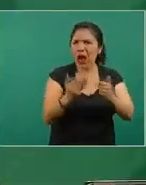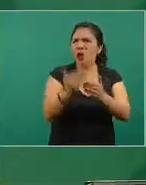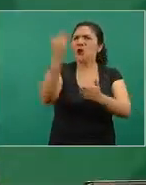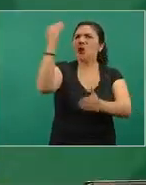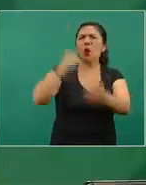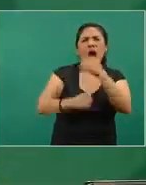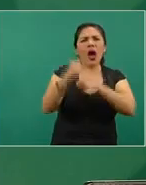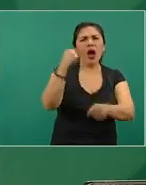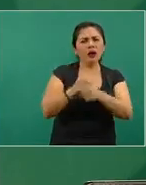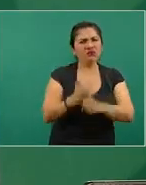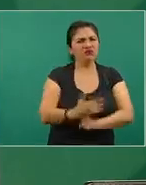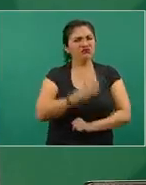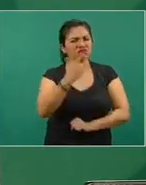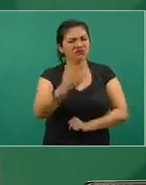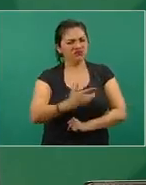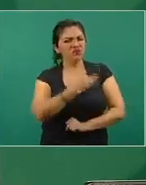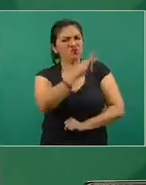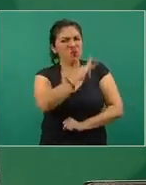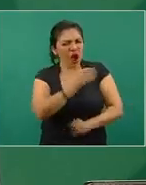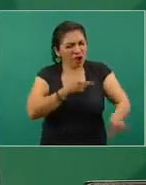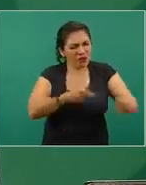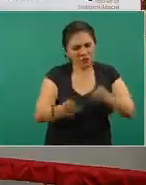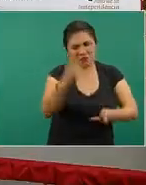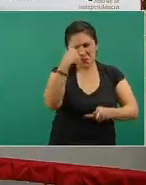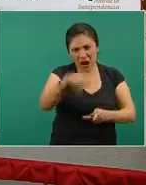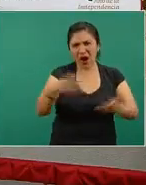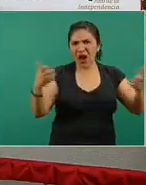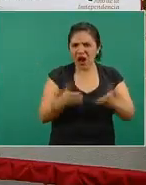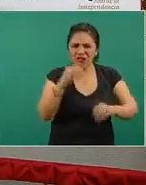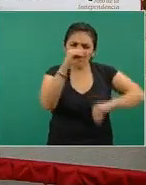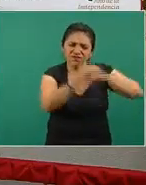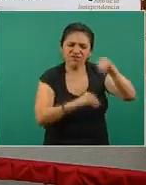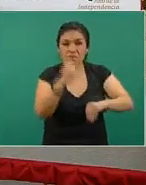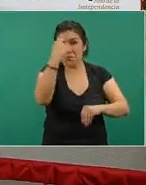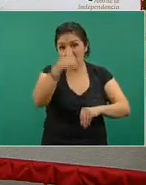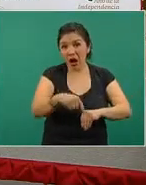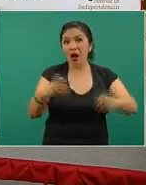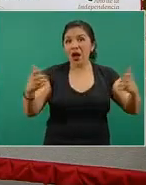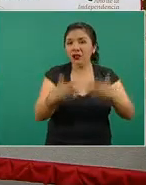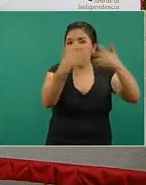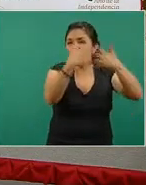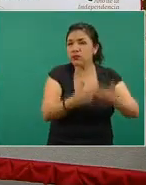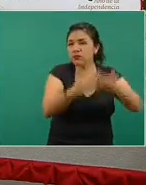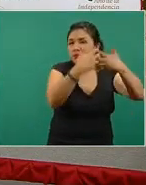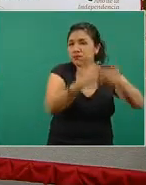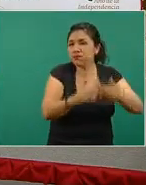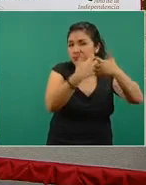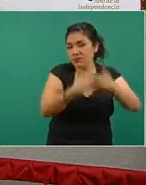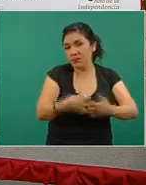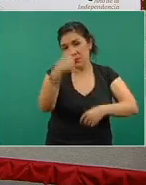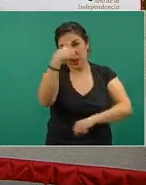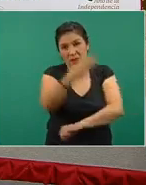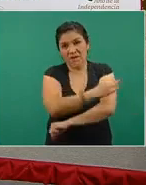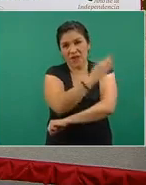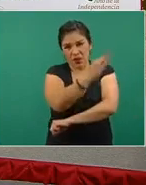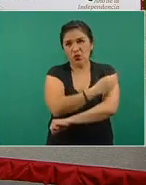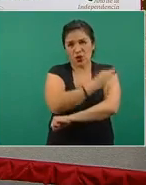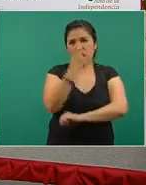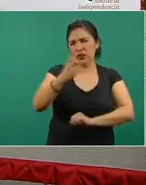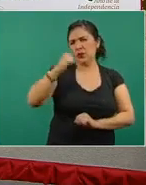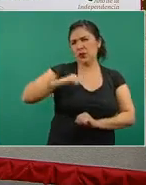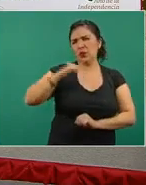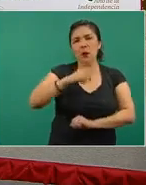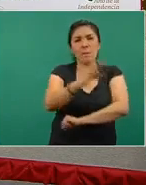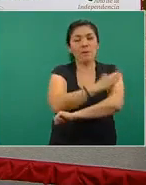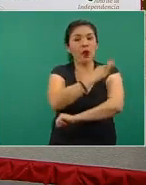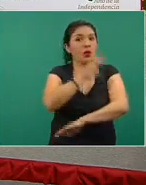años una visión estratégica de desarrollar capacidades para la fabricación de vacunas. En su momento era una vacuna